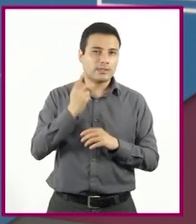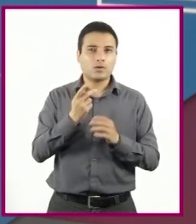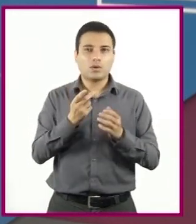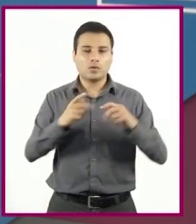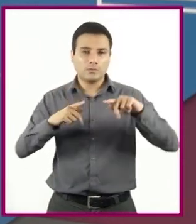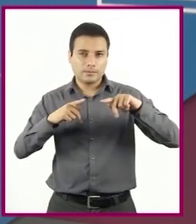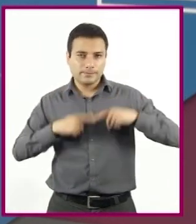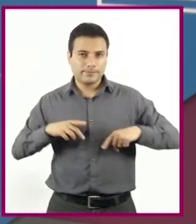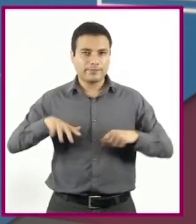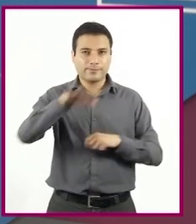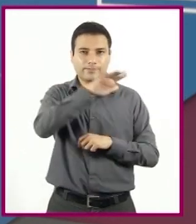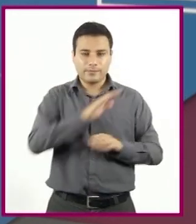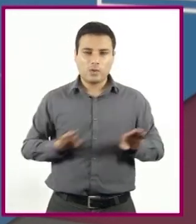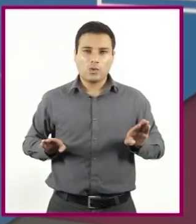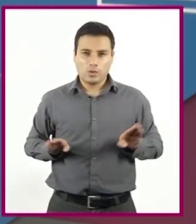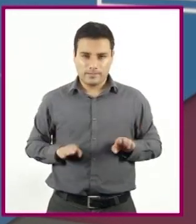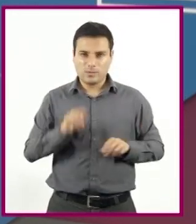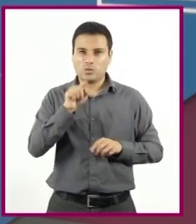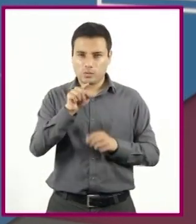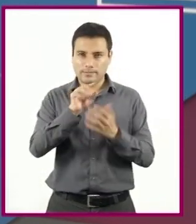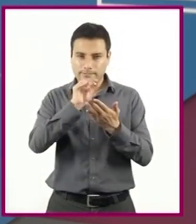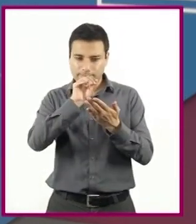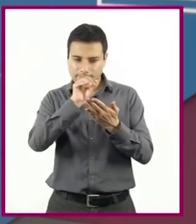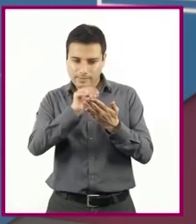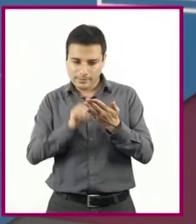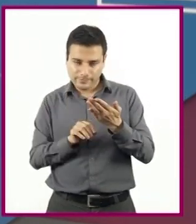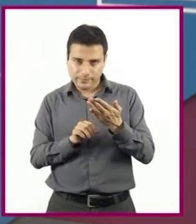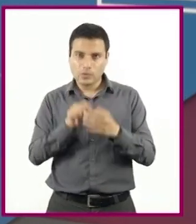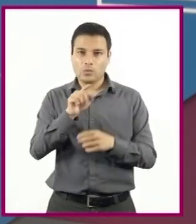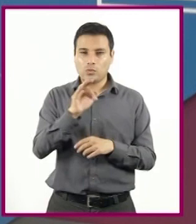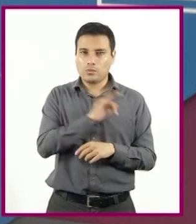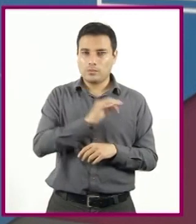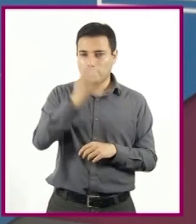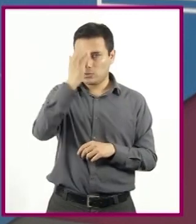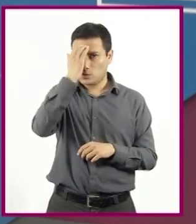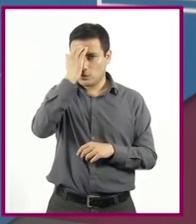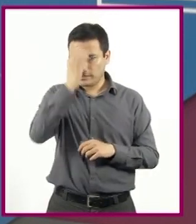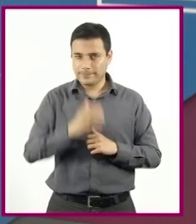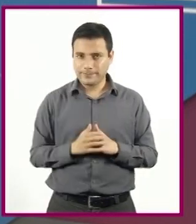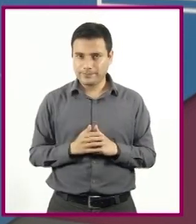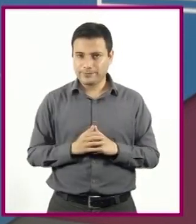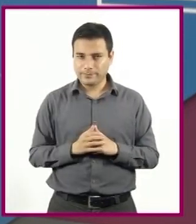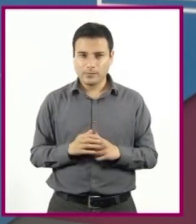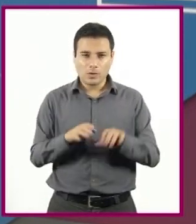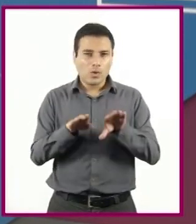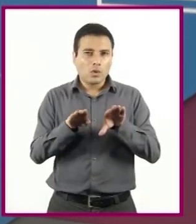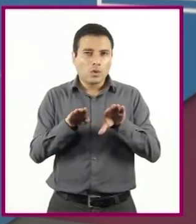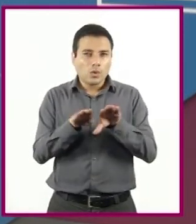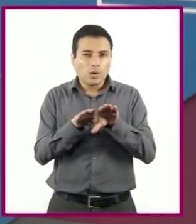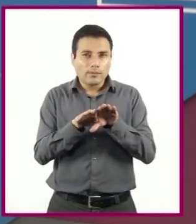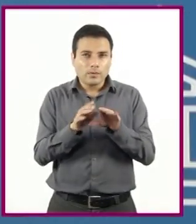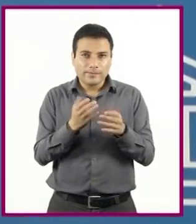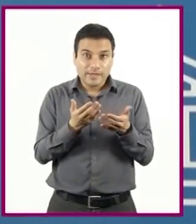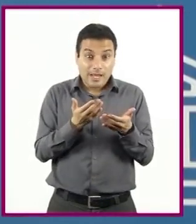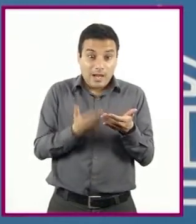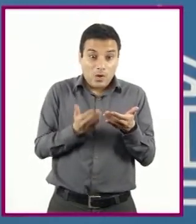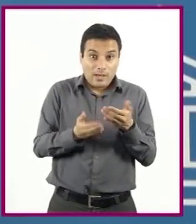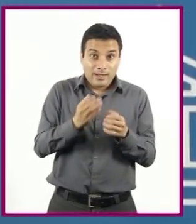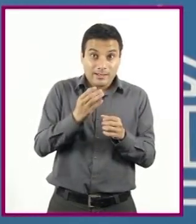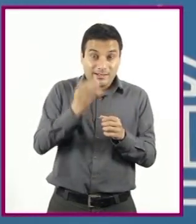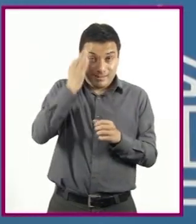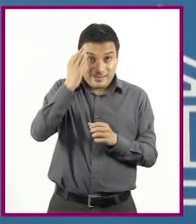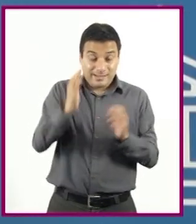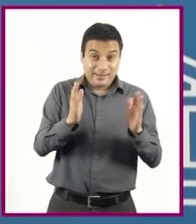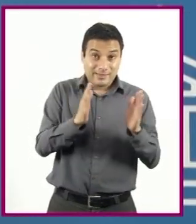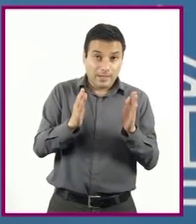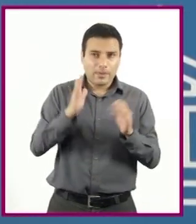esta información les permitirá identificar las similitudes y diferencias con las siguientes etapas. No